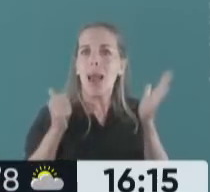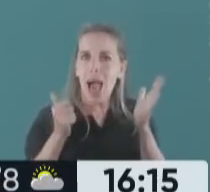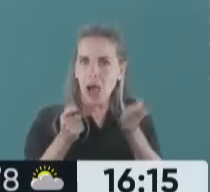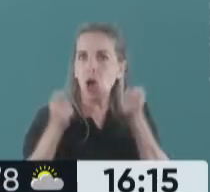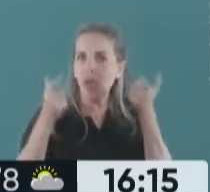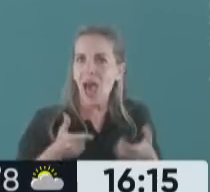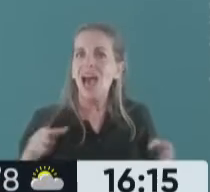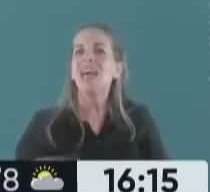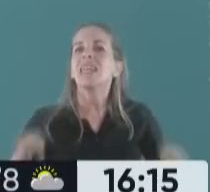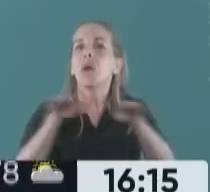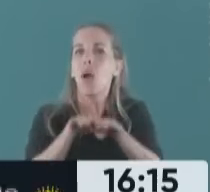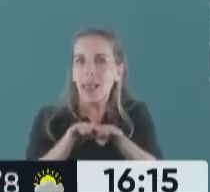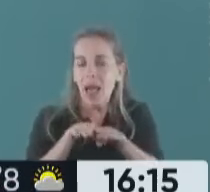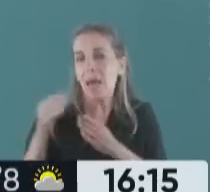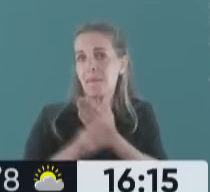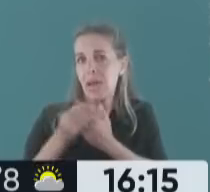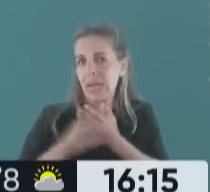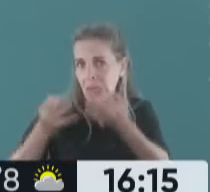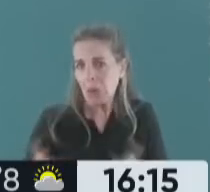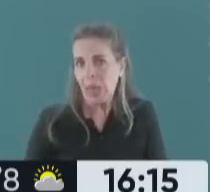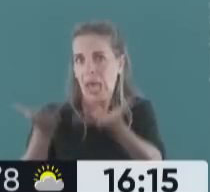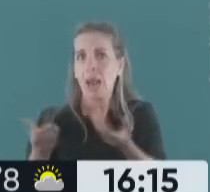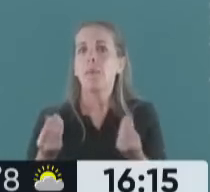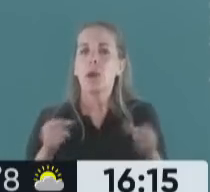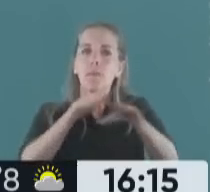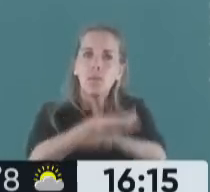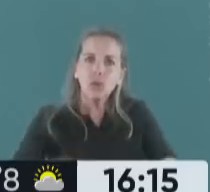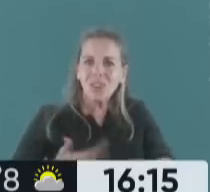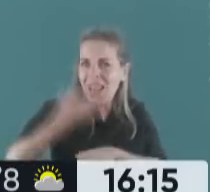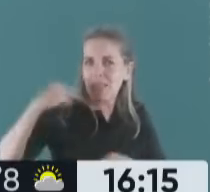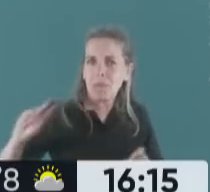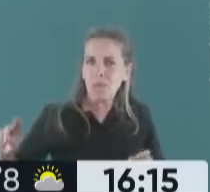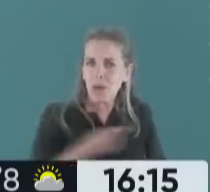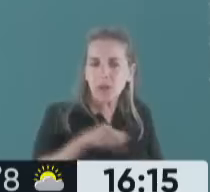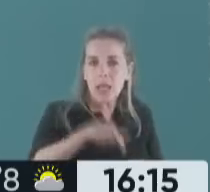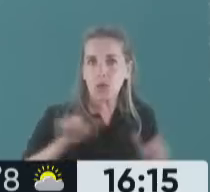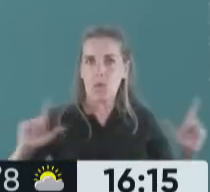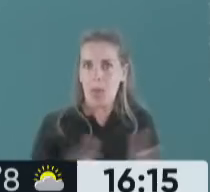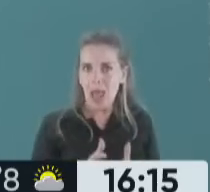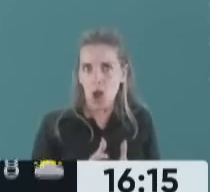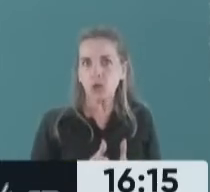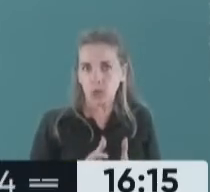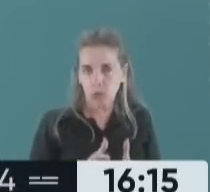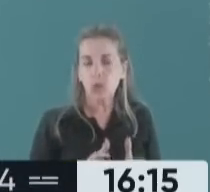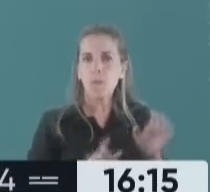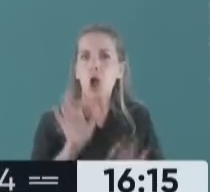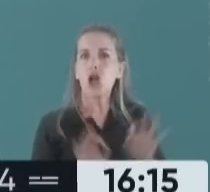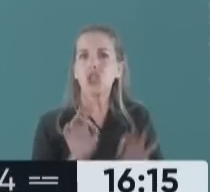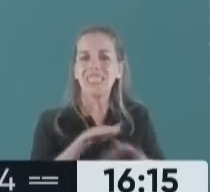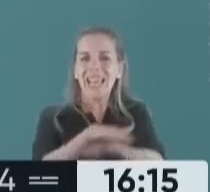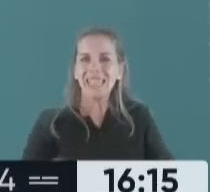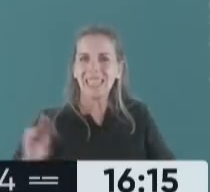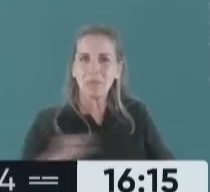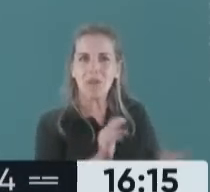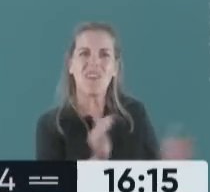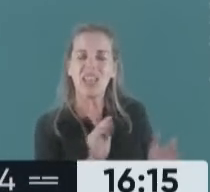han sido fundamentales, tanto en el descenso de la mortalidad infantil, y tenemos en este momento la tasa más baja de mortalidad infantil de la historia de